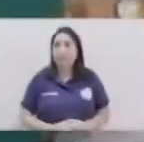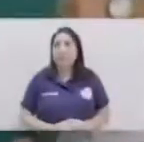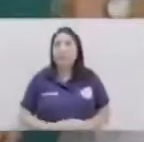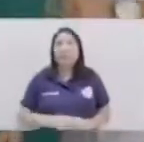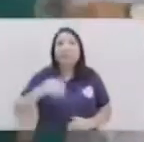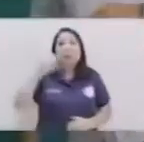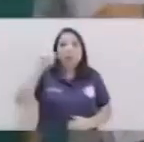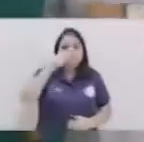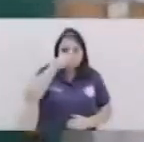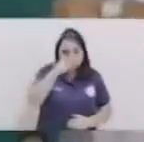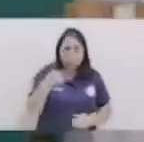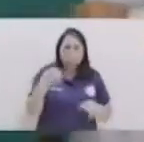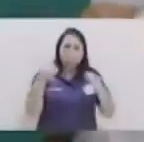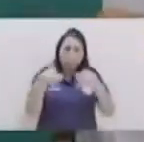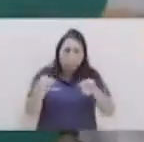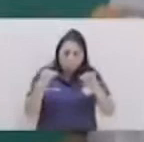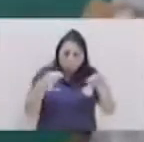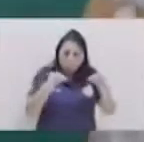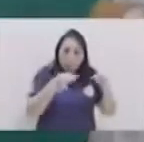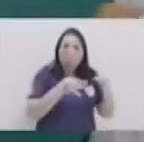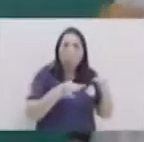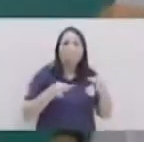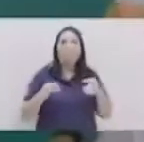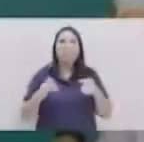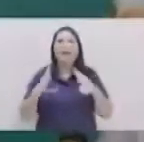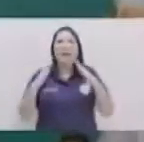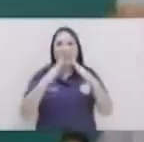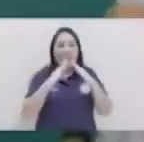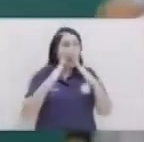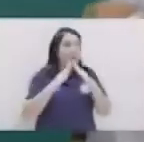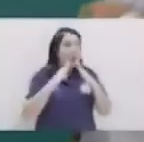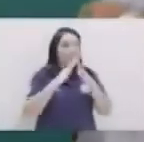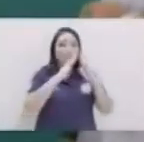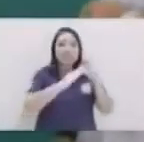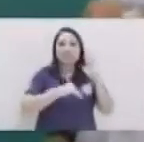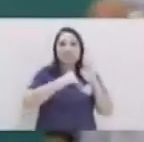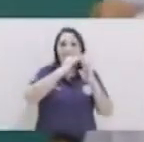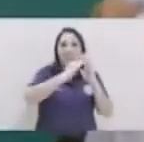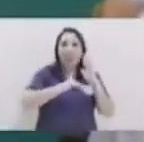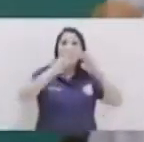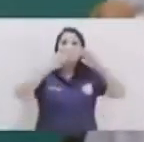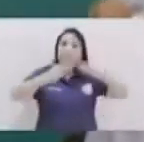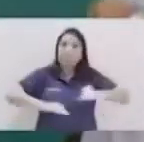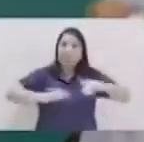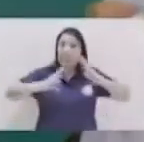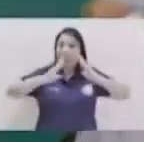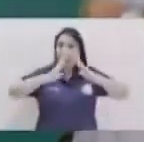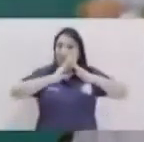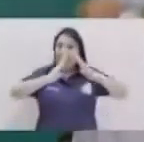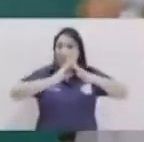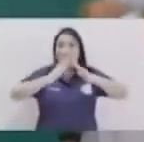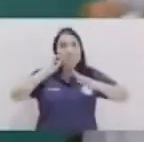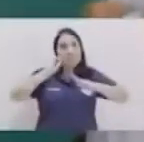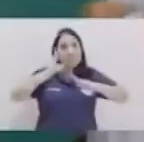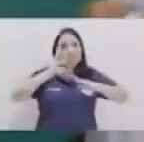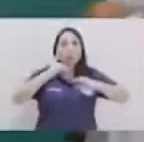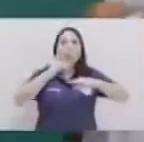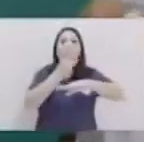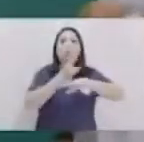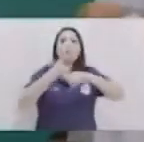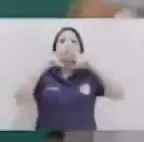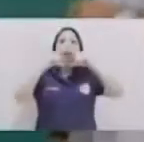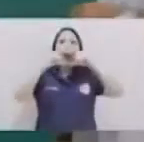nuestro tiempo en actividades familiares, ¿verdad? Que recordemos que debemos de permanecer en casa, siempre utilizando nuestra